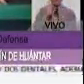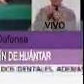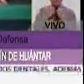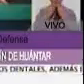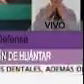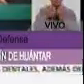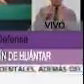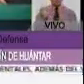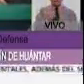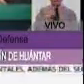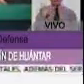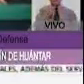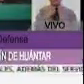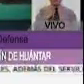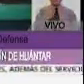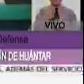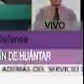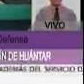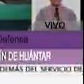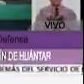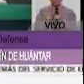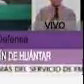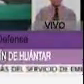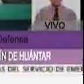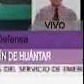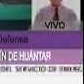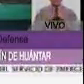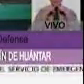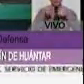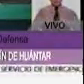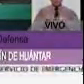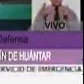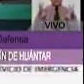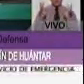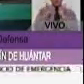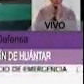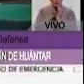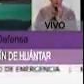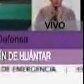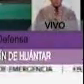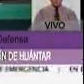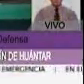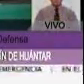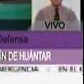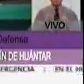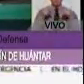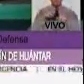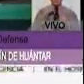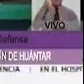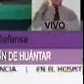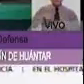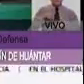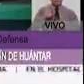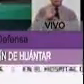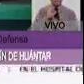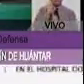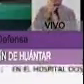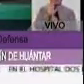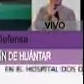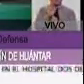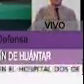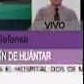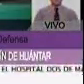público. Es más, esta reunión fue motivo de una